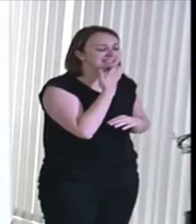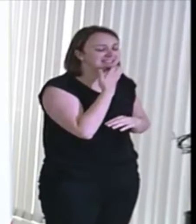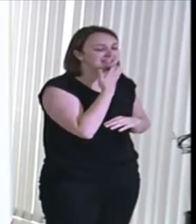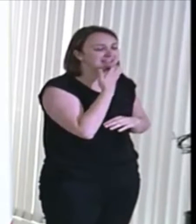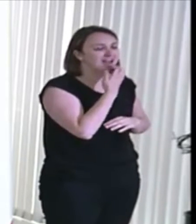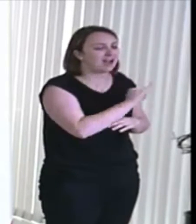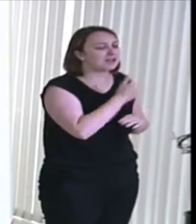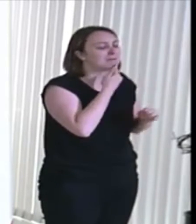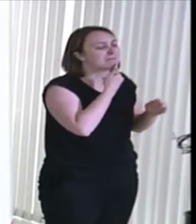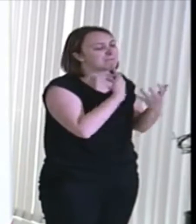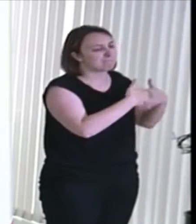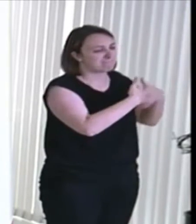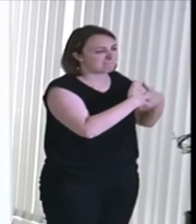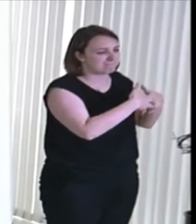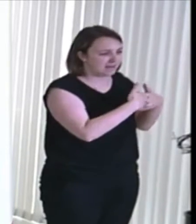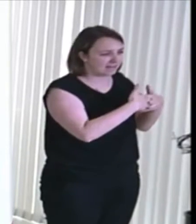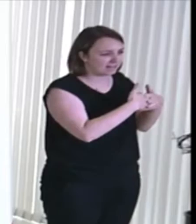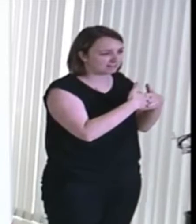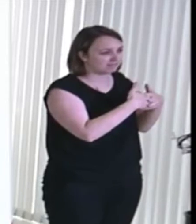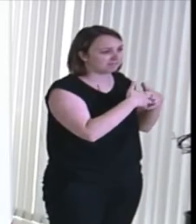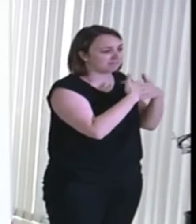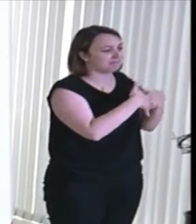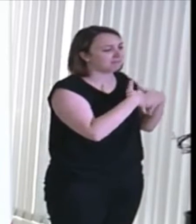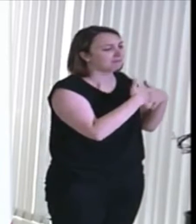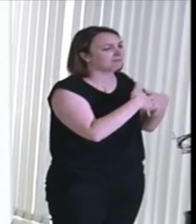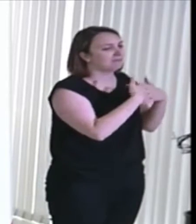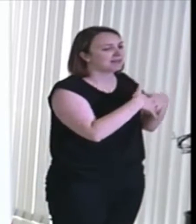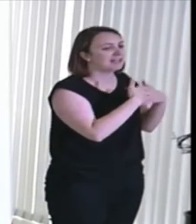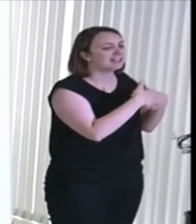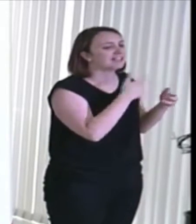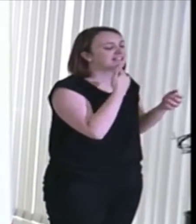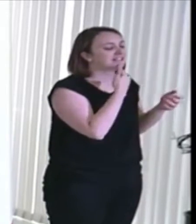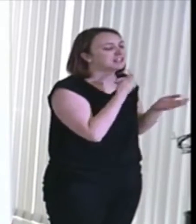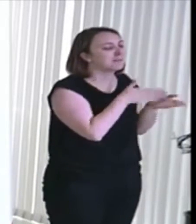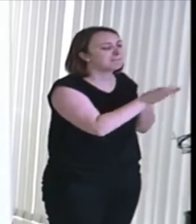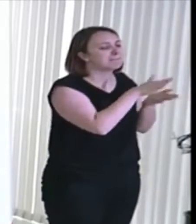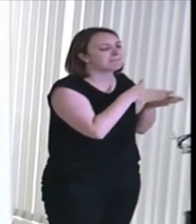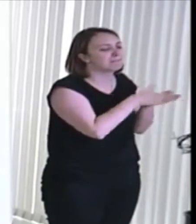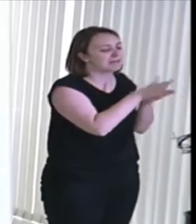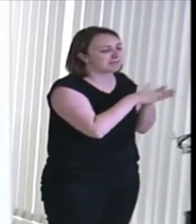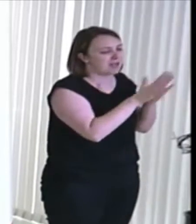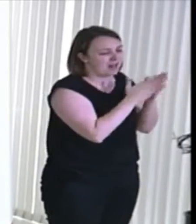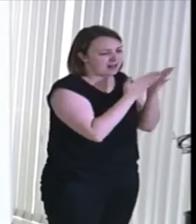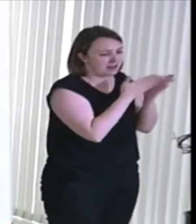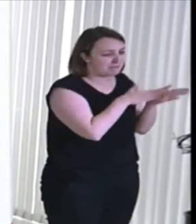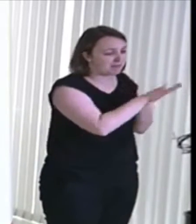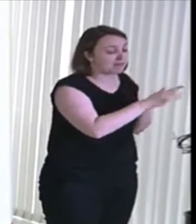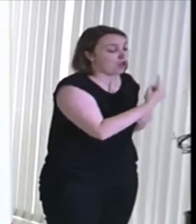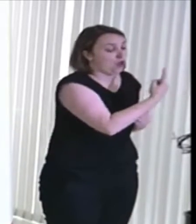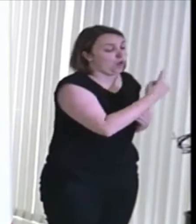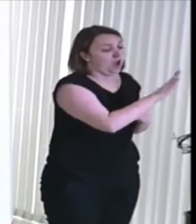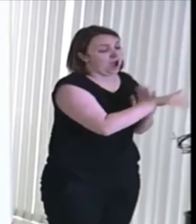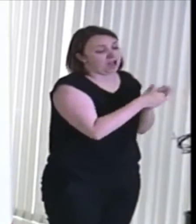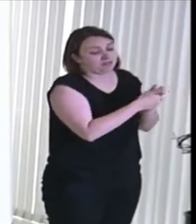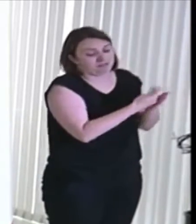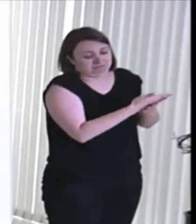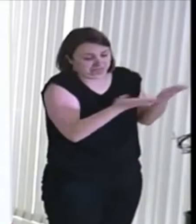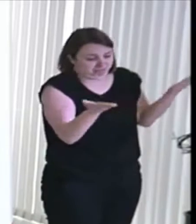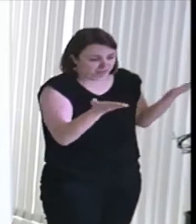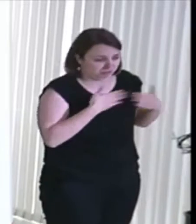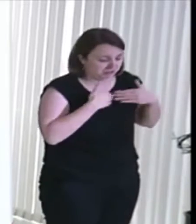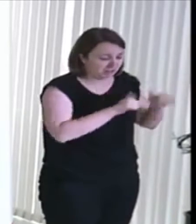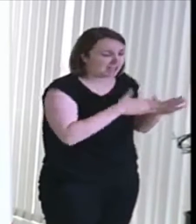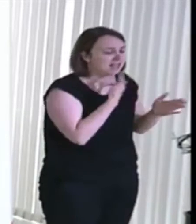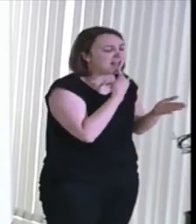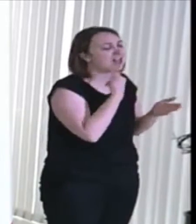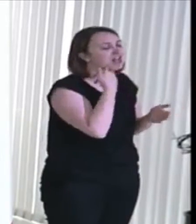existan máquinas que te hacen, digamos, print on demand, o sea, libros desde 1 hasta X, en digital